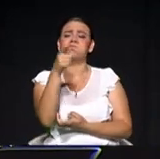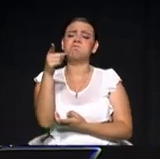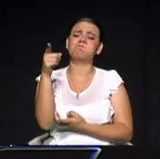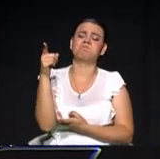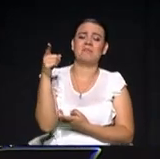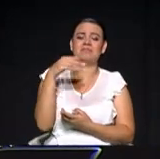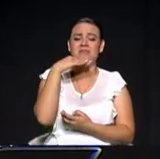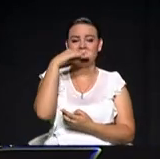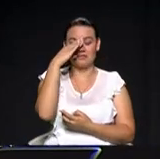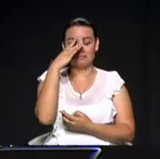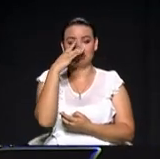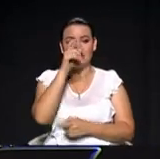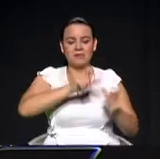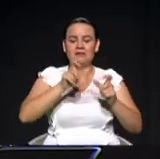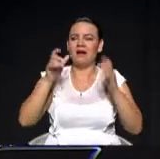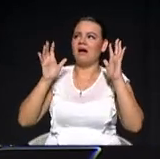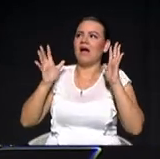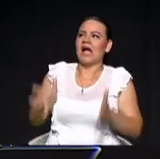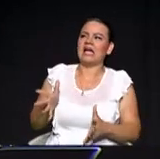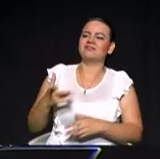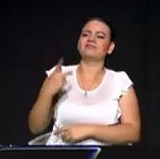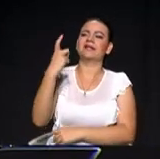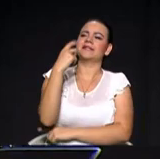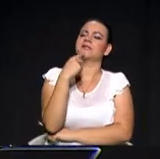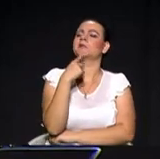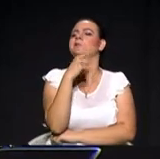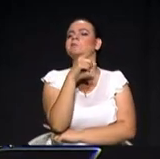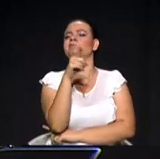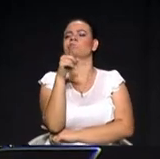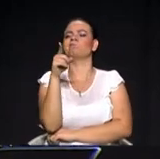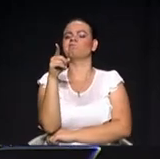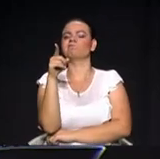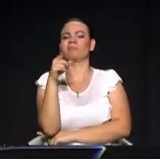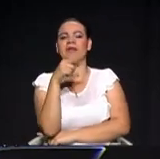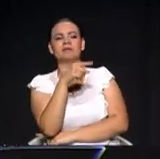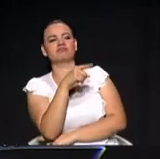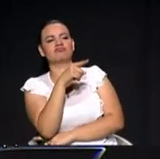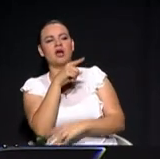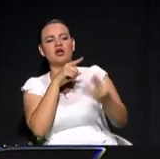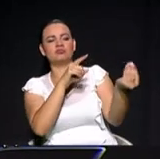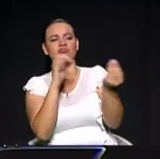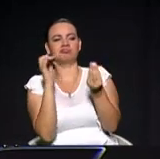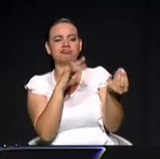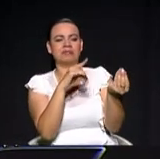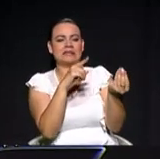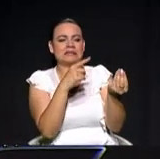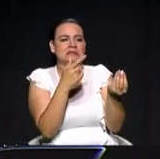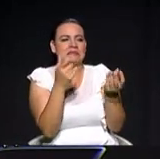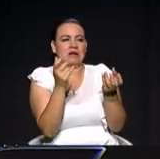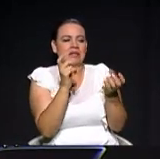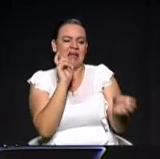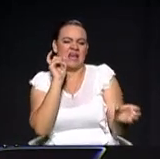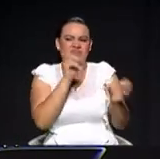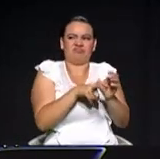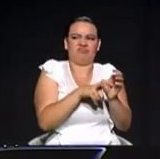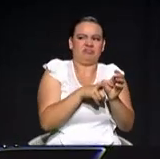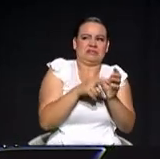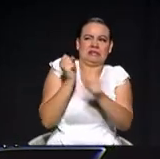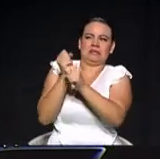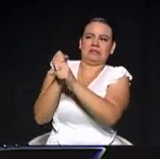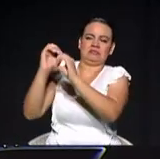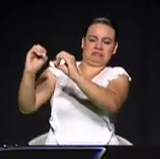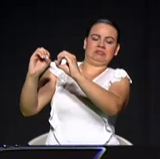para que empecemos a juzgar a una cantidad de jóvenes que no tiene futuro pero lo van a tener en mi alcaldía